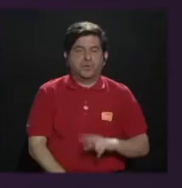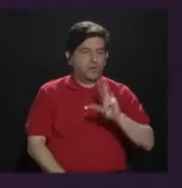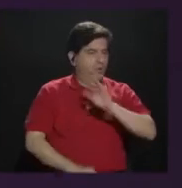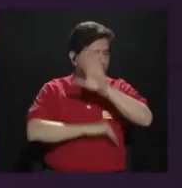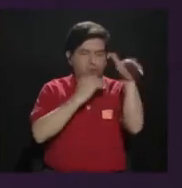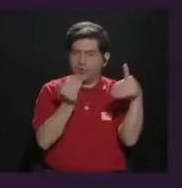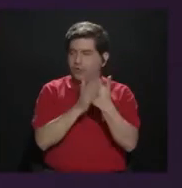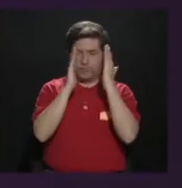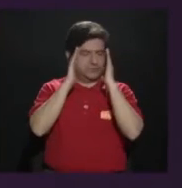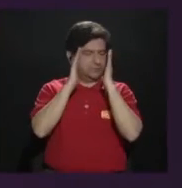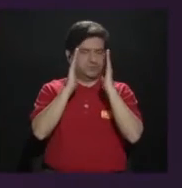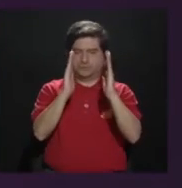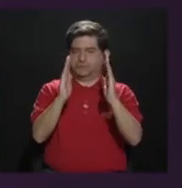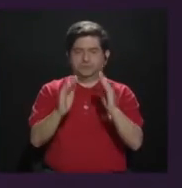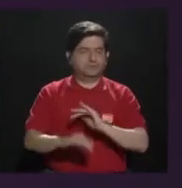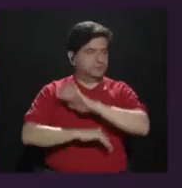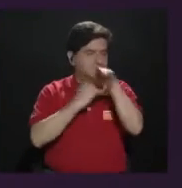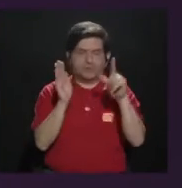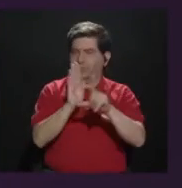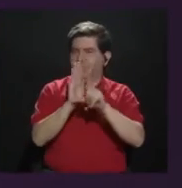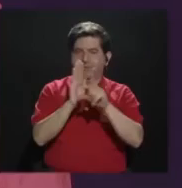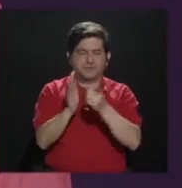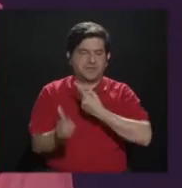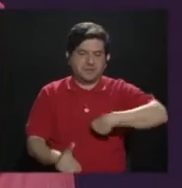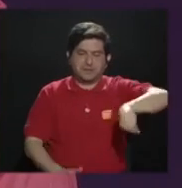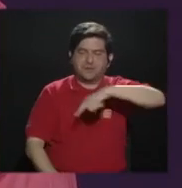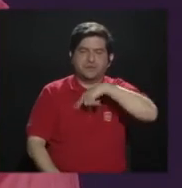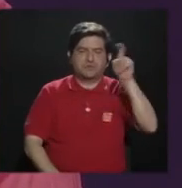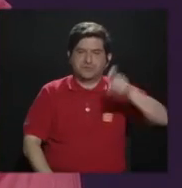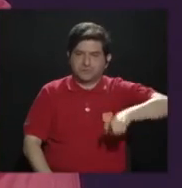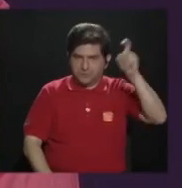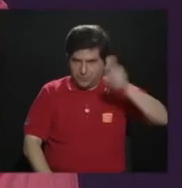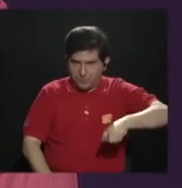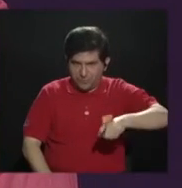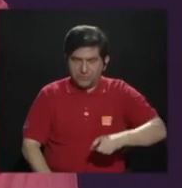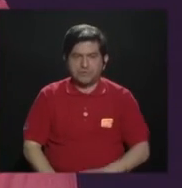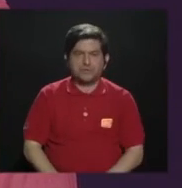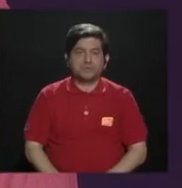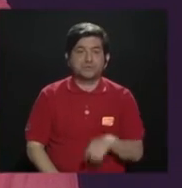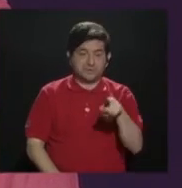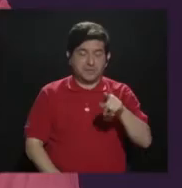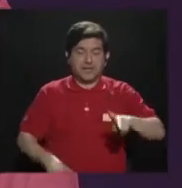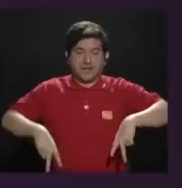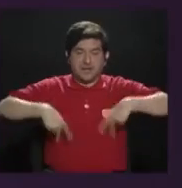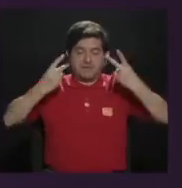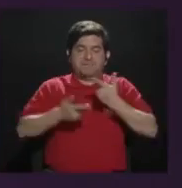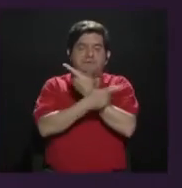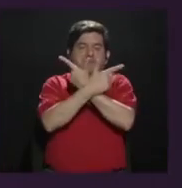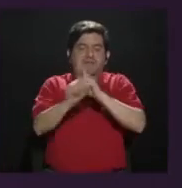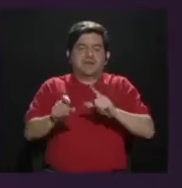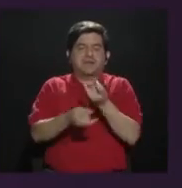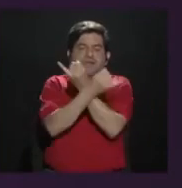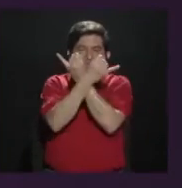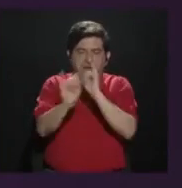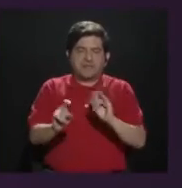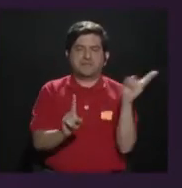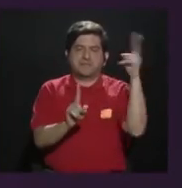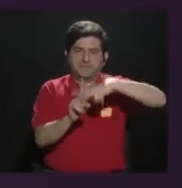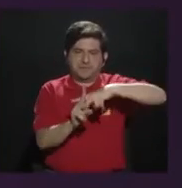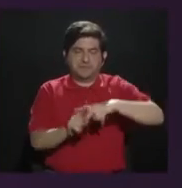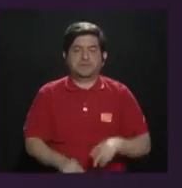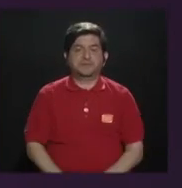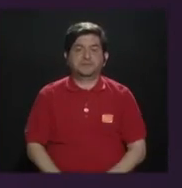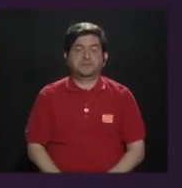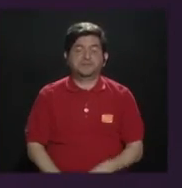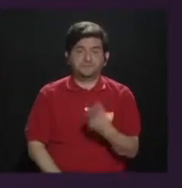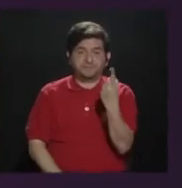todos abordados ni están todas las leyes que nosotras necesitamos para ejercer nuestra vida de manera libre y autónoma. Por ejemplo,